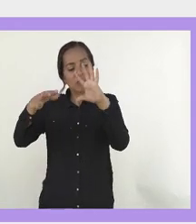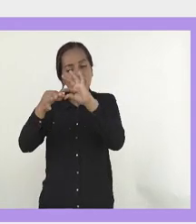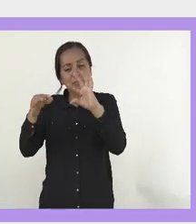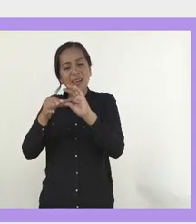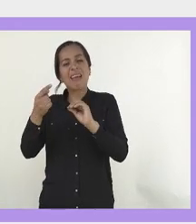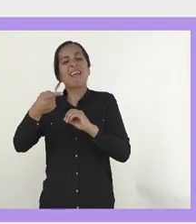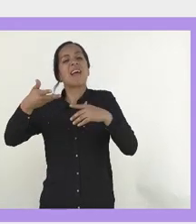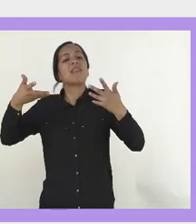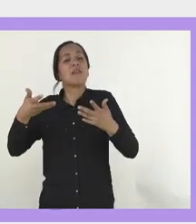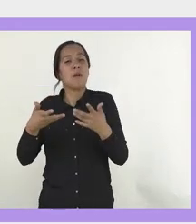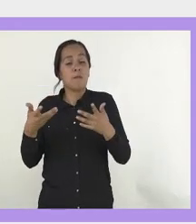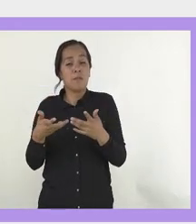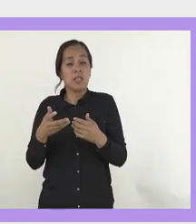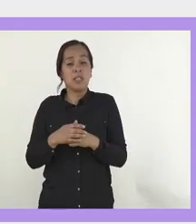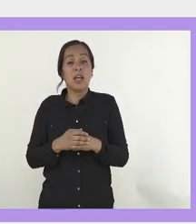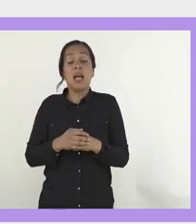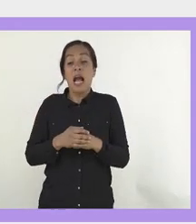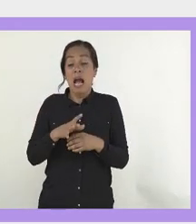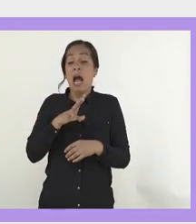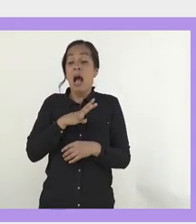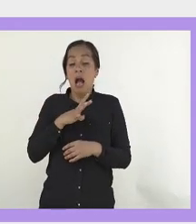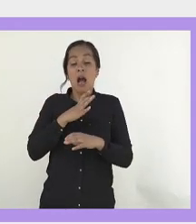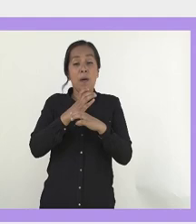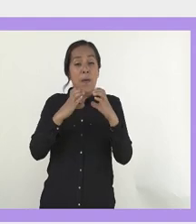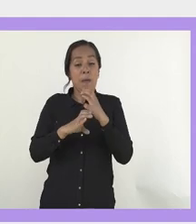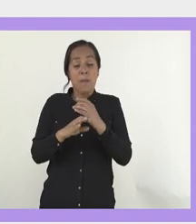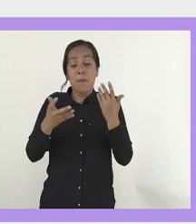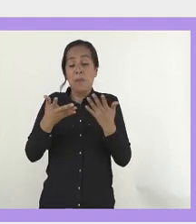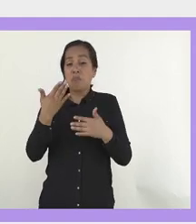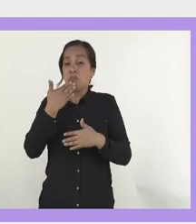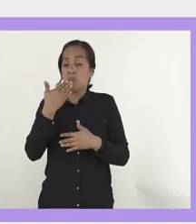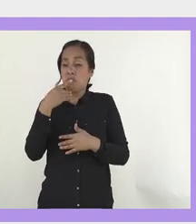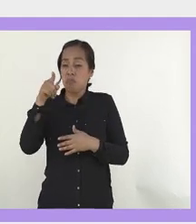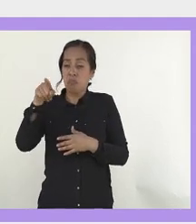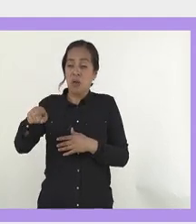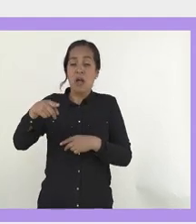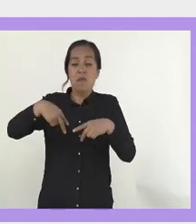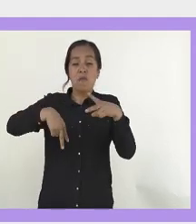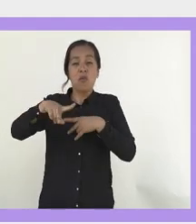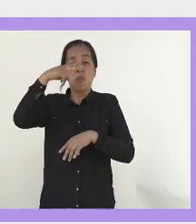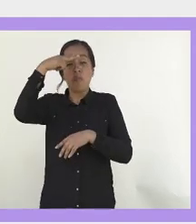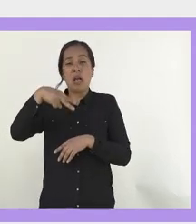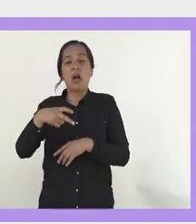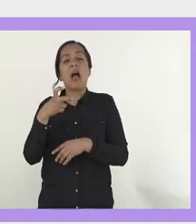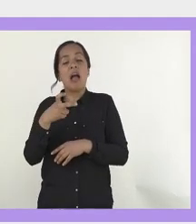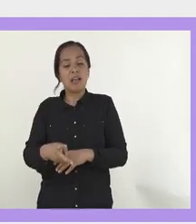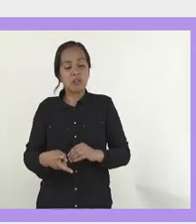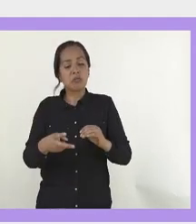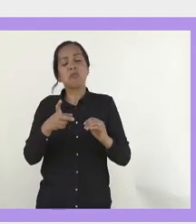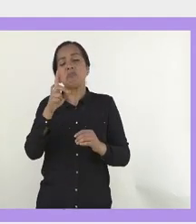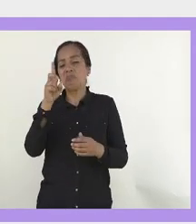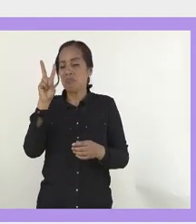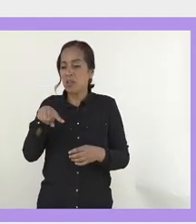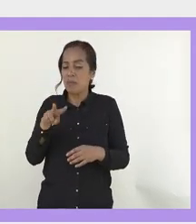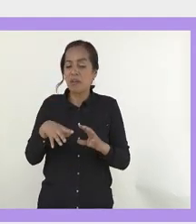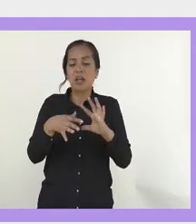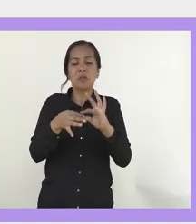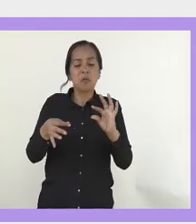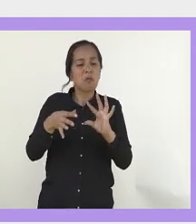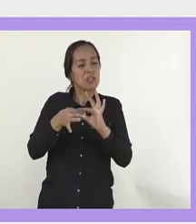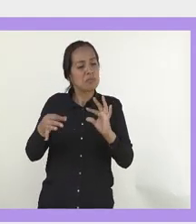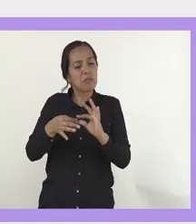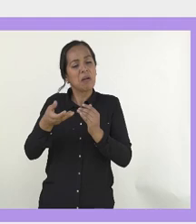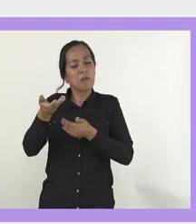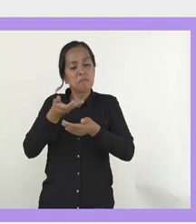también hay cosas que se están haciendo muy bien desde desde el fútbol mexicano y eso vale la pena luego este intercambio de